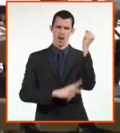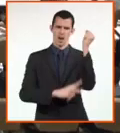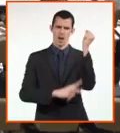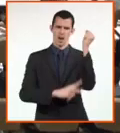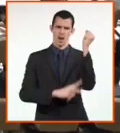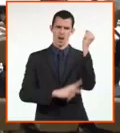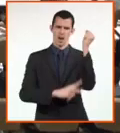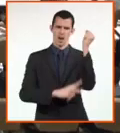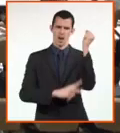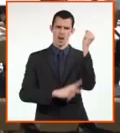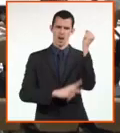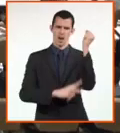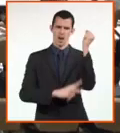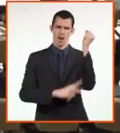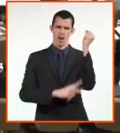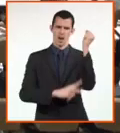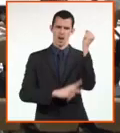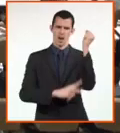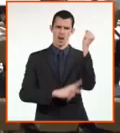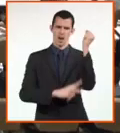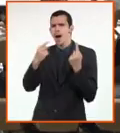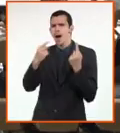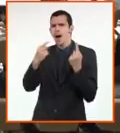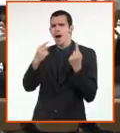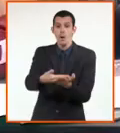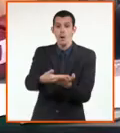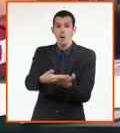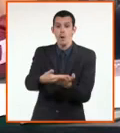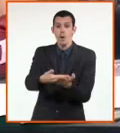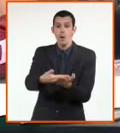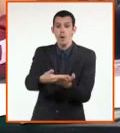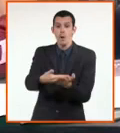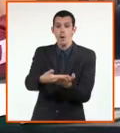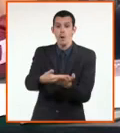prácticos y teóricos. Y veíamos también en nuestras filas